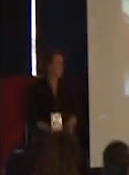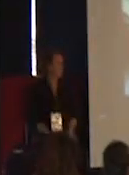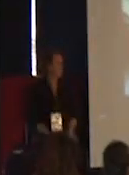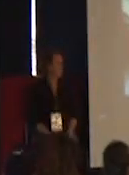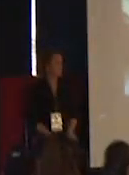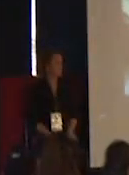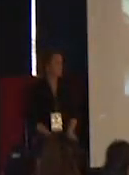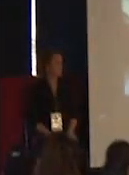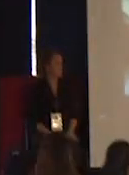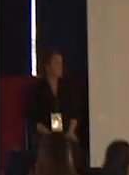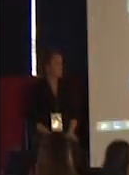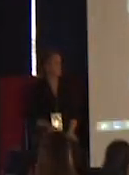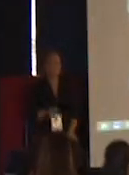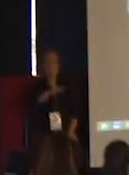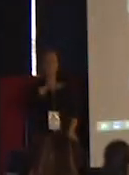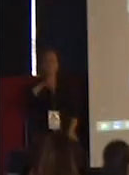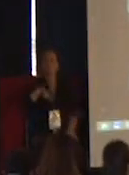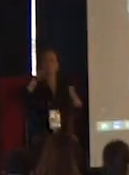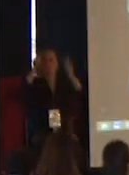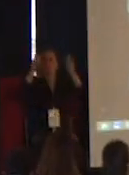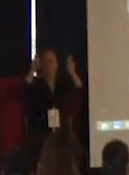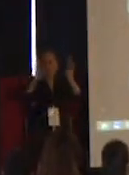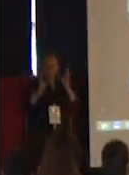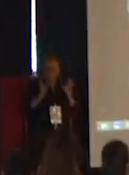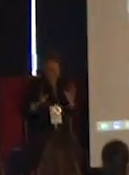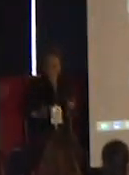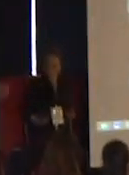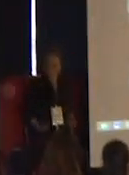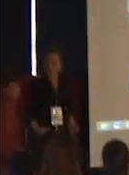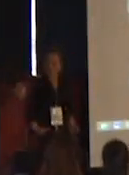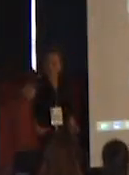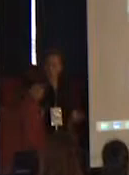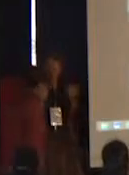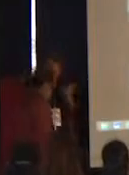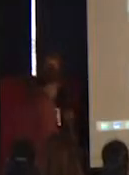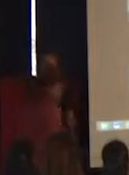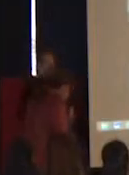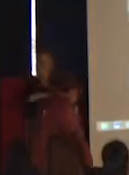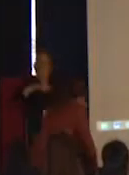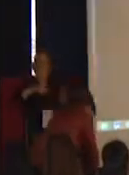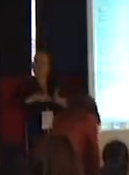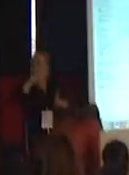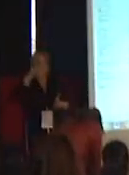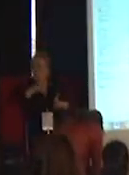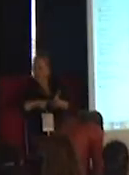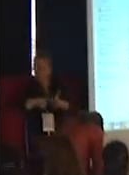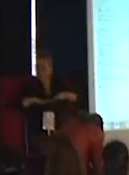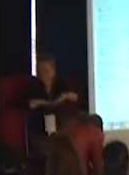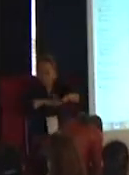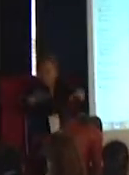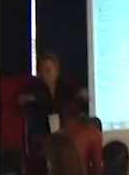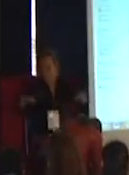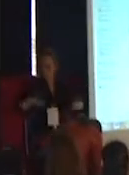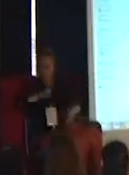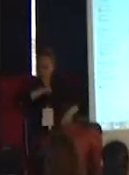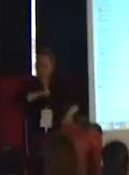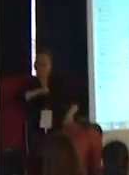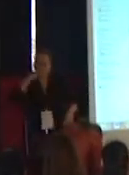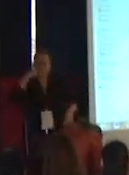Es mi esposo. Venimos a hablarles del cuerpo, pero el cuerpo como territorio de derechos. El cuerpo